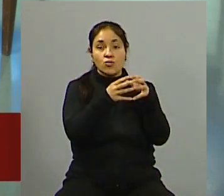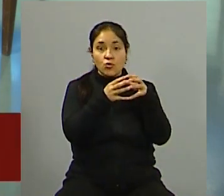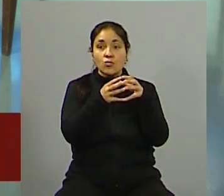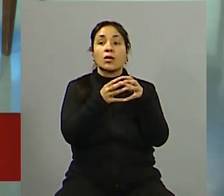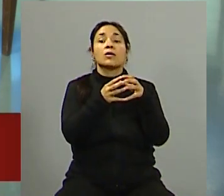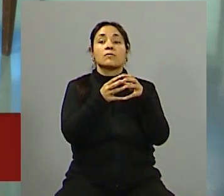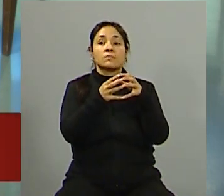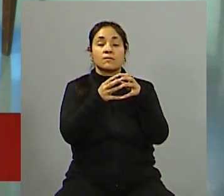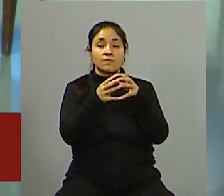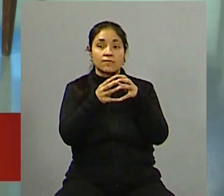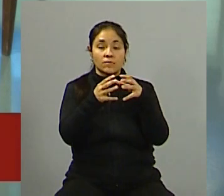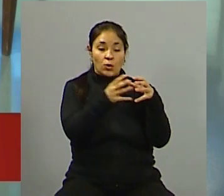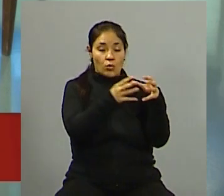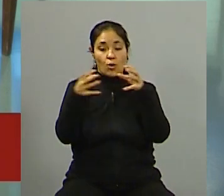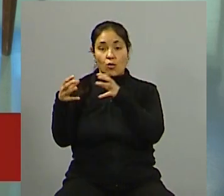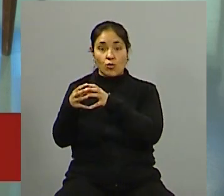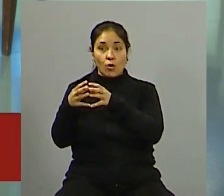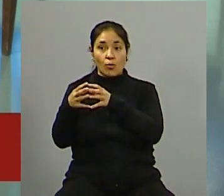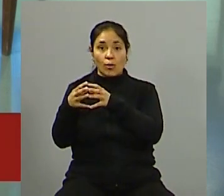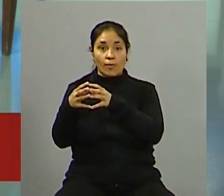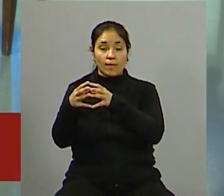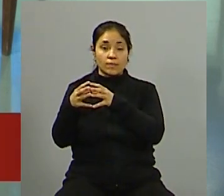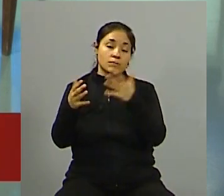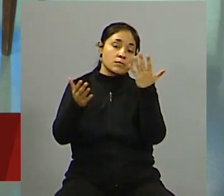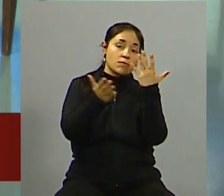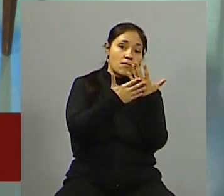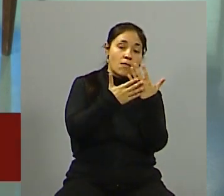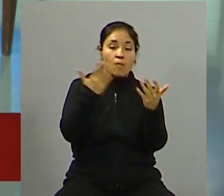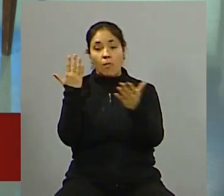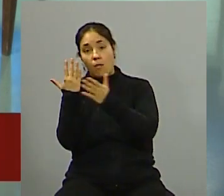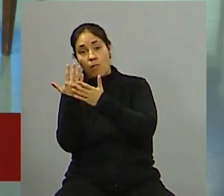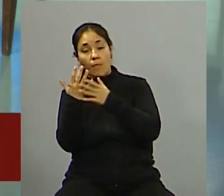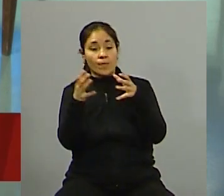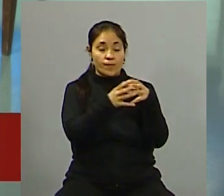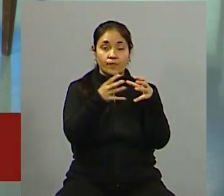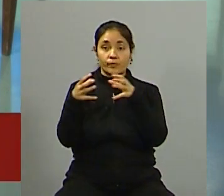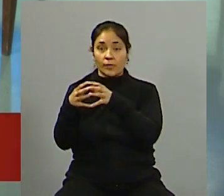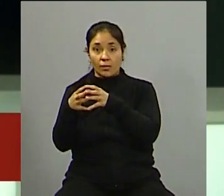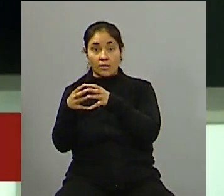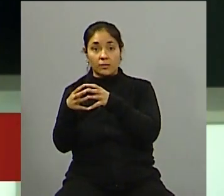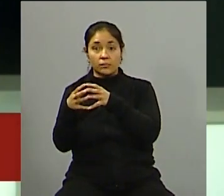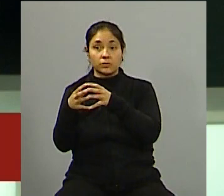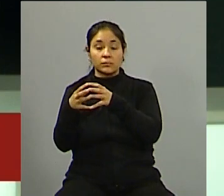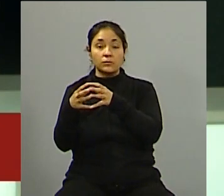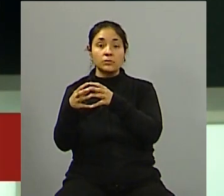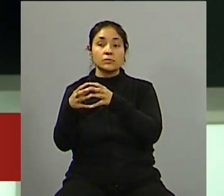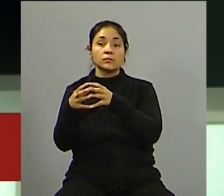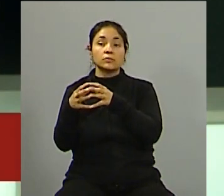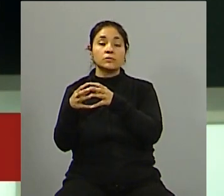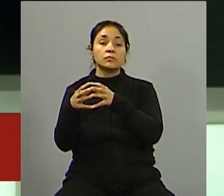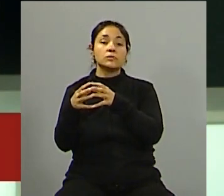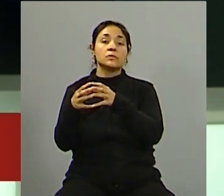por un lado, Partido Socialista por un lado, y el Partido Popular por el otro, logren las mayorías